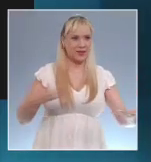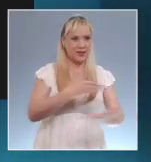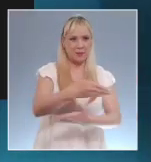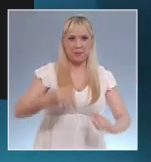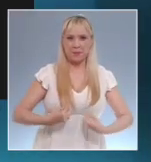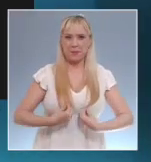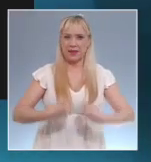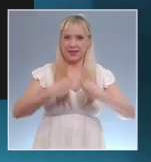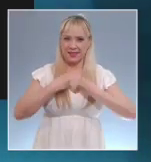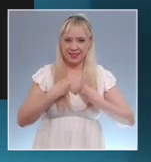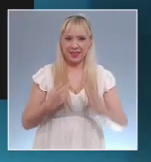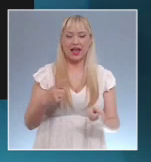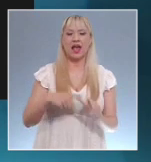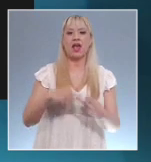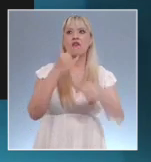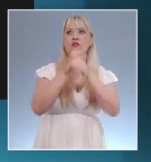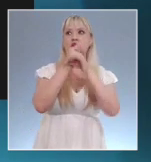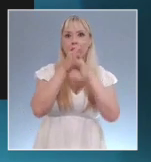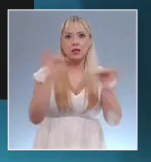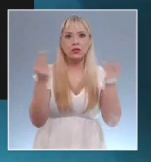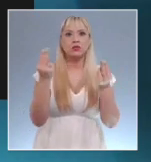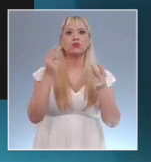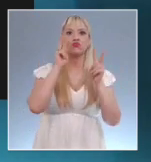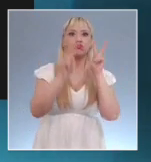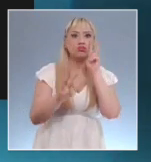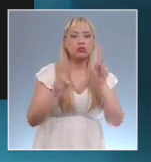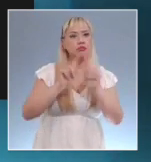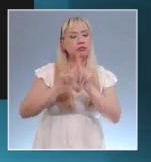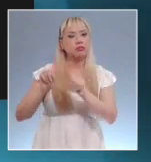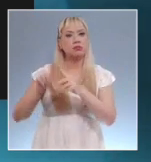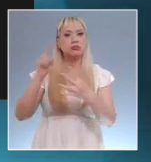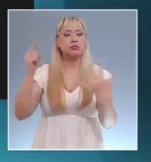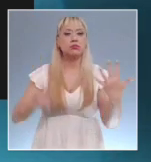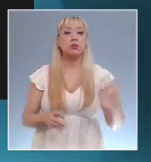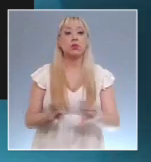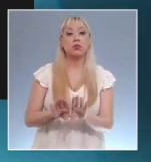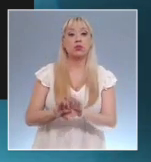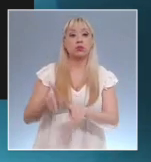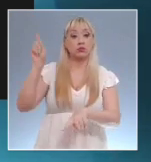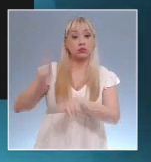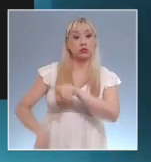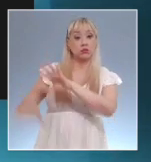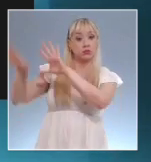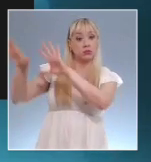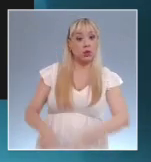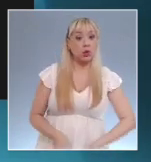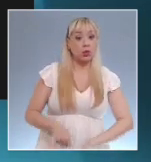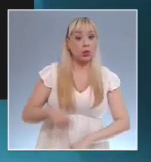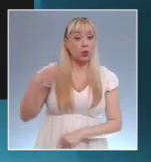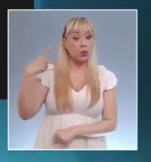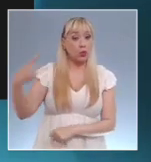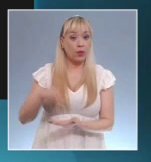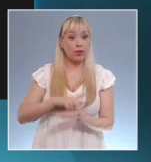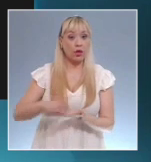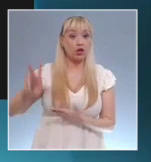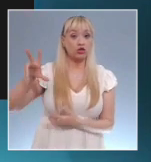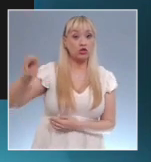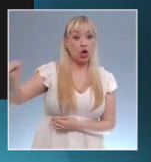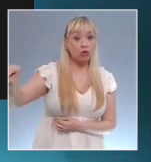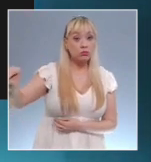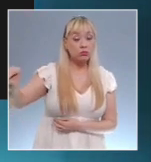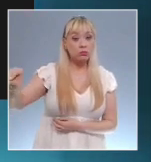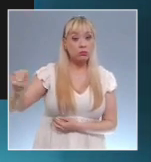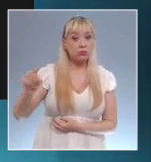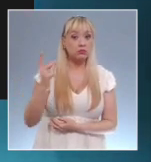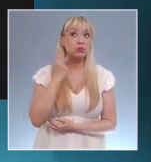restitución, no solo los derechos políticos, sino también los de participación para estas personas que están en contacto con el sistema de